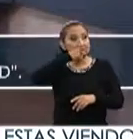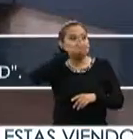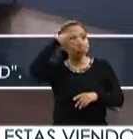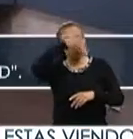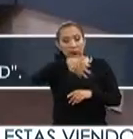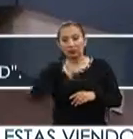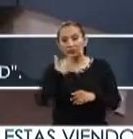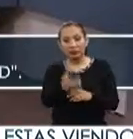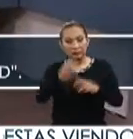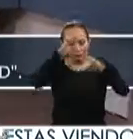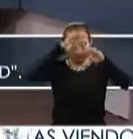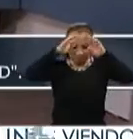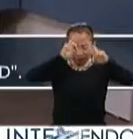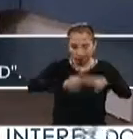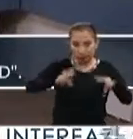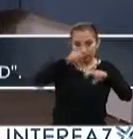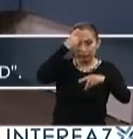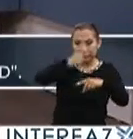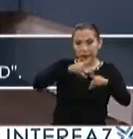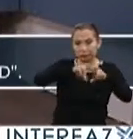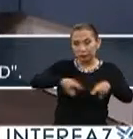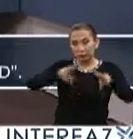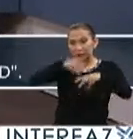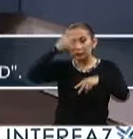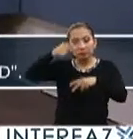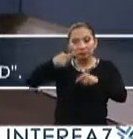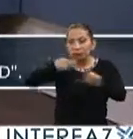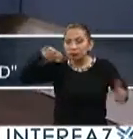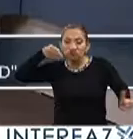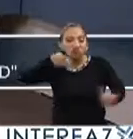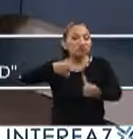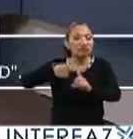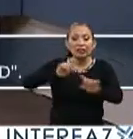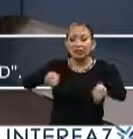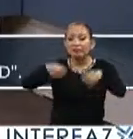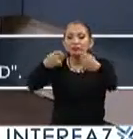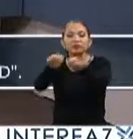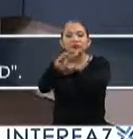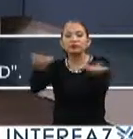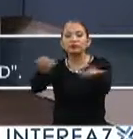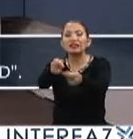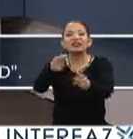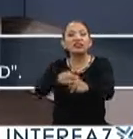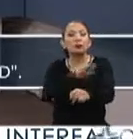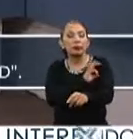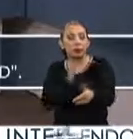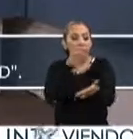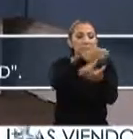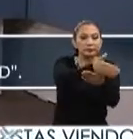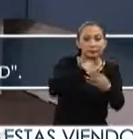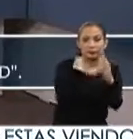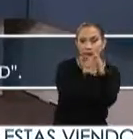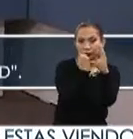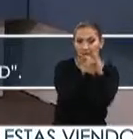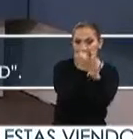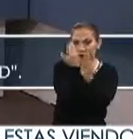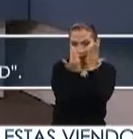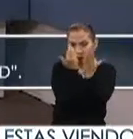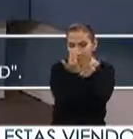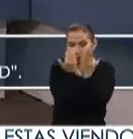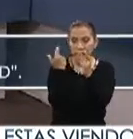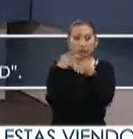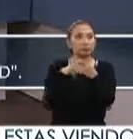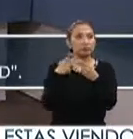comentabas. Reflexionar para la diversidad, ¿para quién va dirigido? ¿Quiénes pueden accesar a este MOOC? ¿Quiénes lo